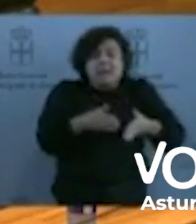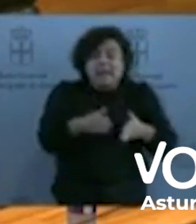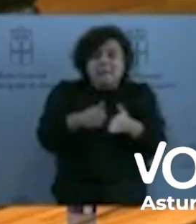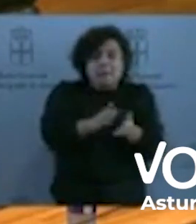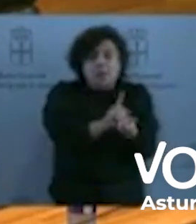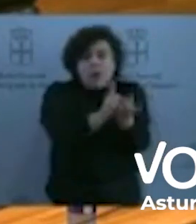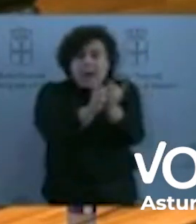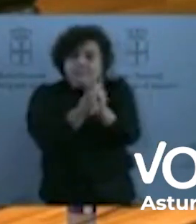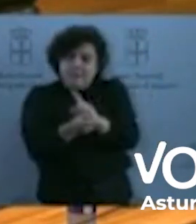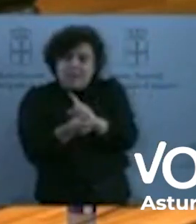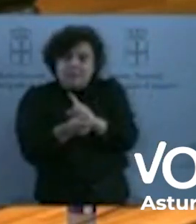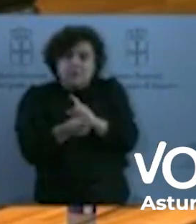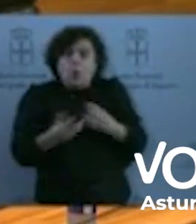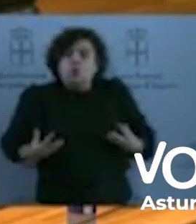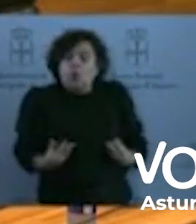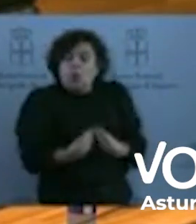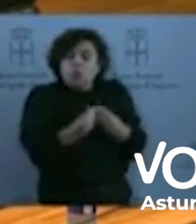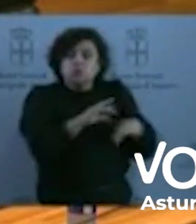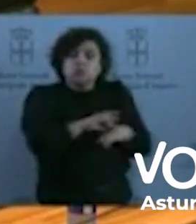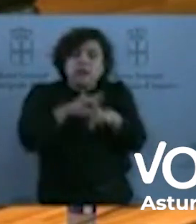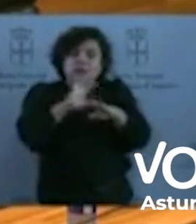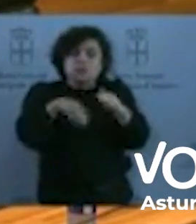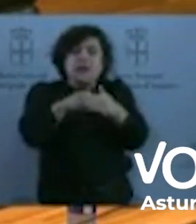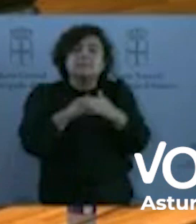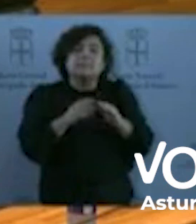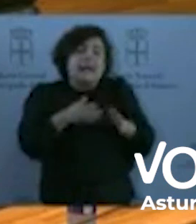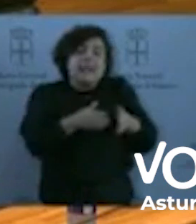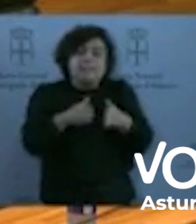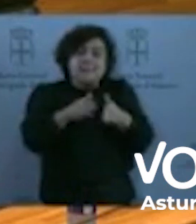lo que nos une. Hoy también es el día de hablar de Asturias, de lo mejor de